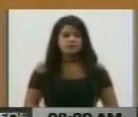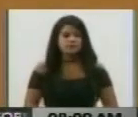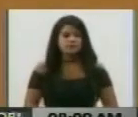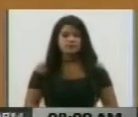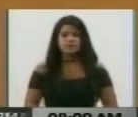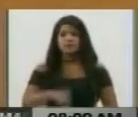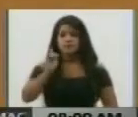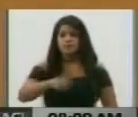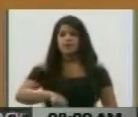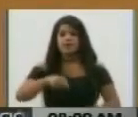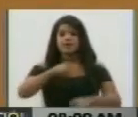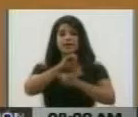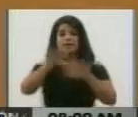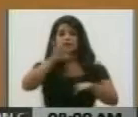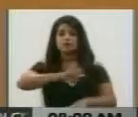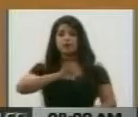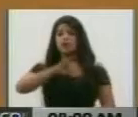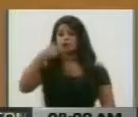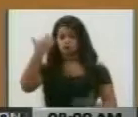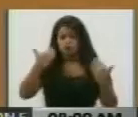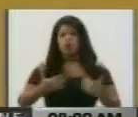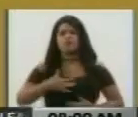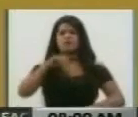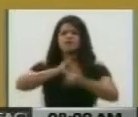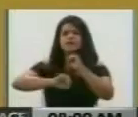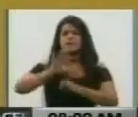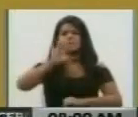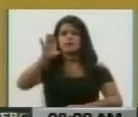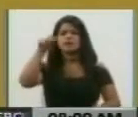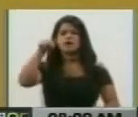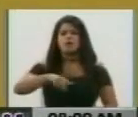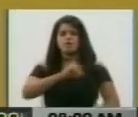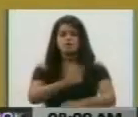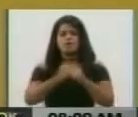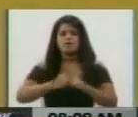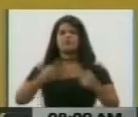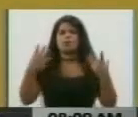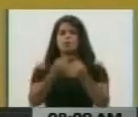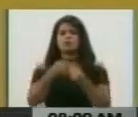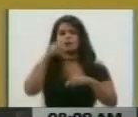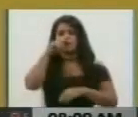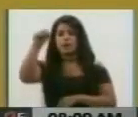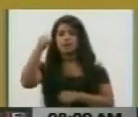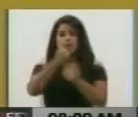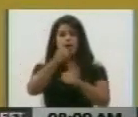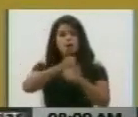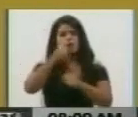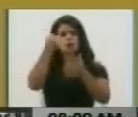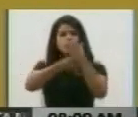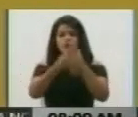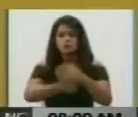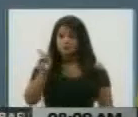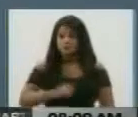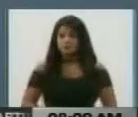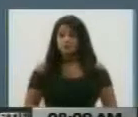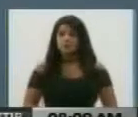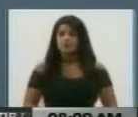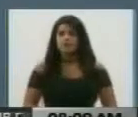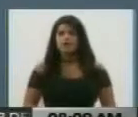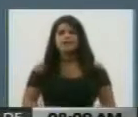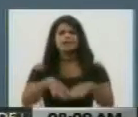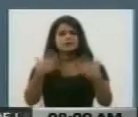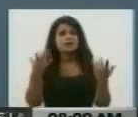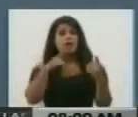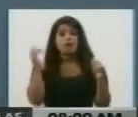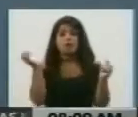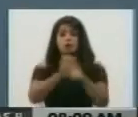través de las redes sociales. Soy de los que defiende la patria con fuerza, junto a Nicolás Maduro, trabajo y lucha. Efraín también nos escribe, cuando se descubrió